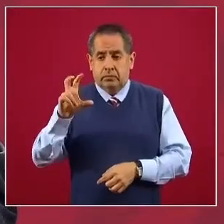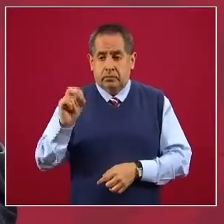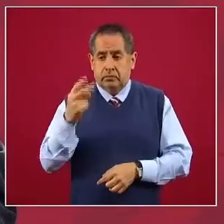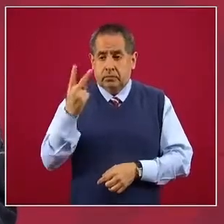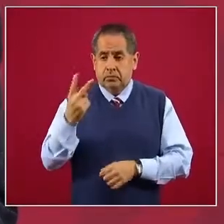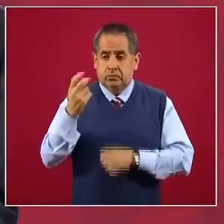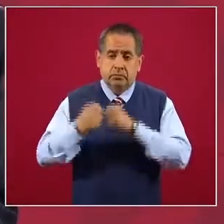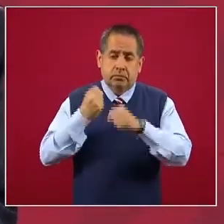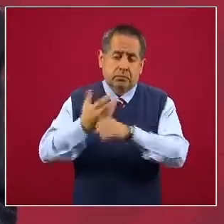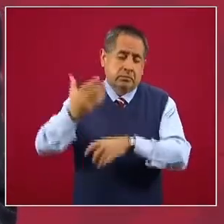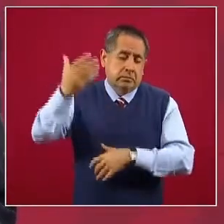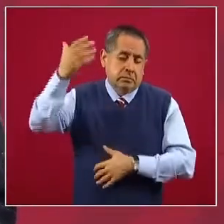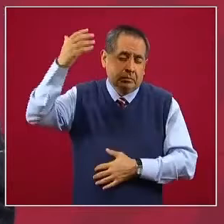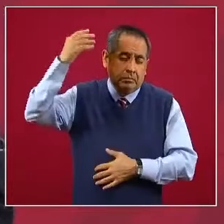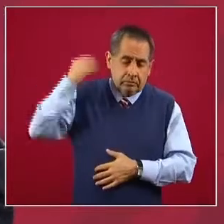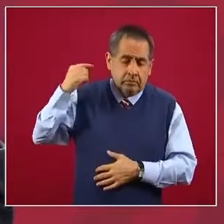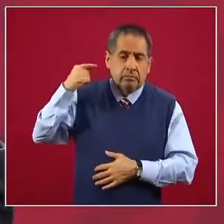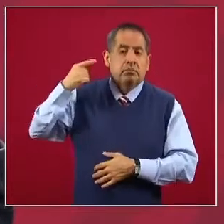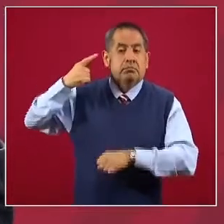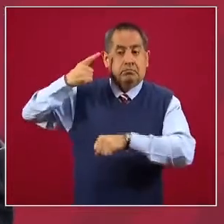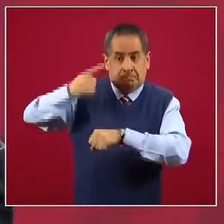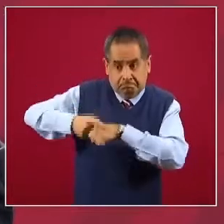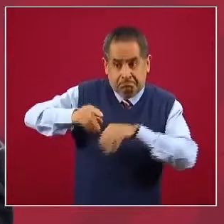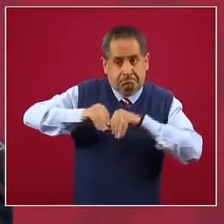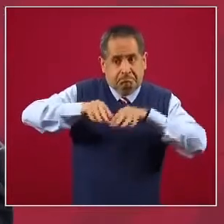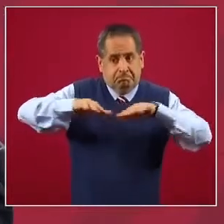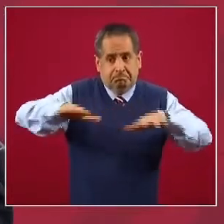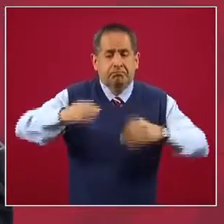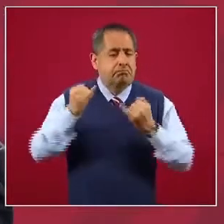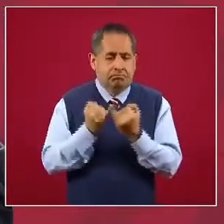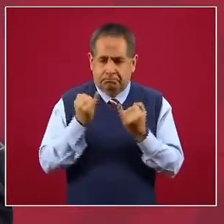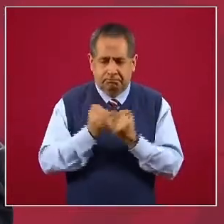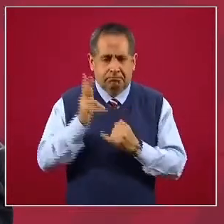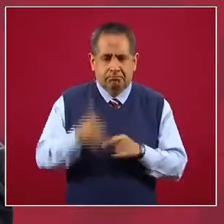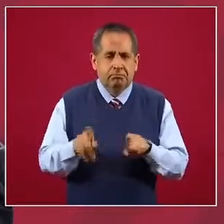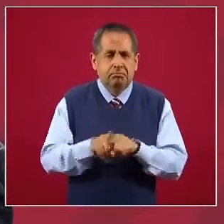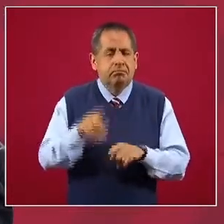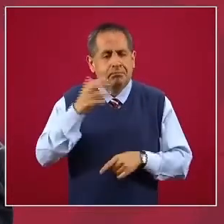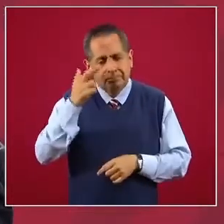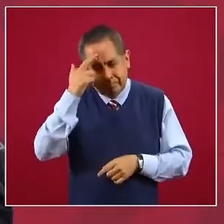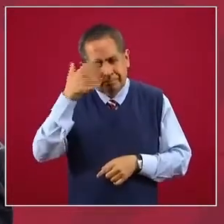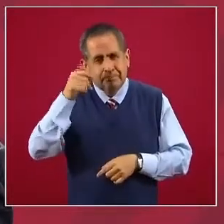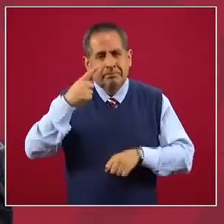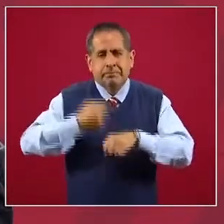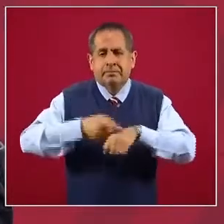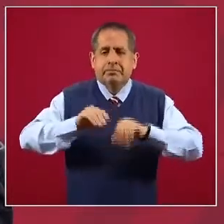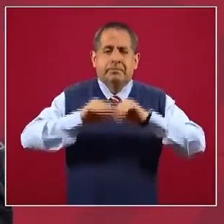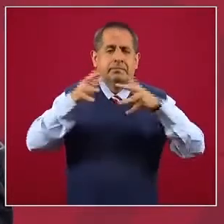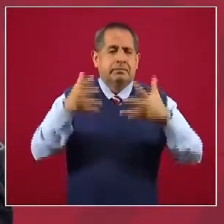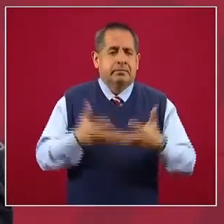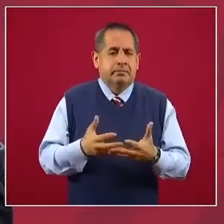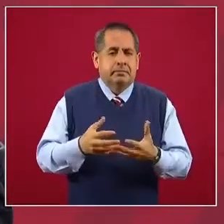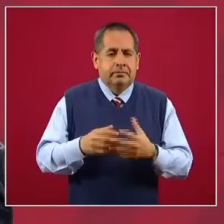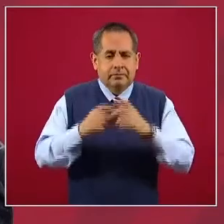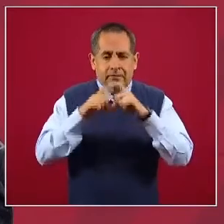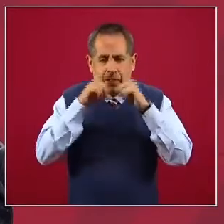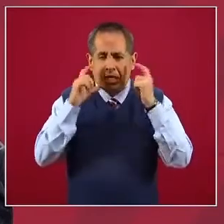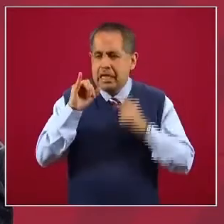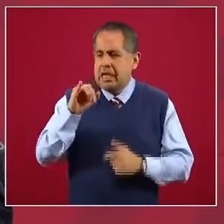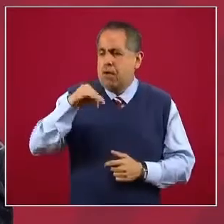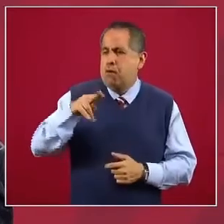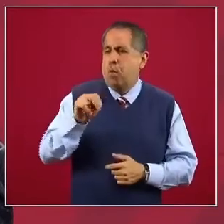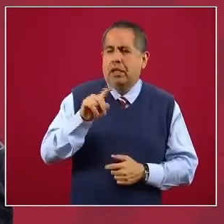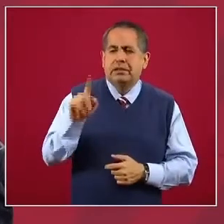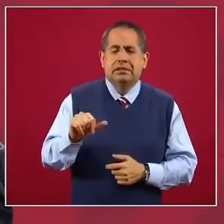años. El referente más cercano de una epidemia de esta magnitud fue la pandemia de influenza en